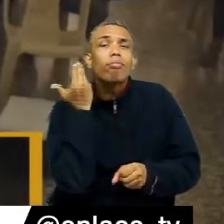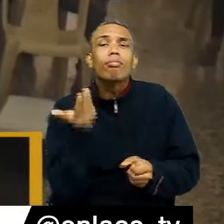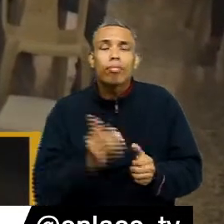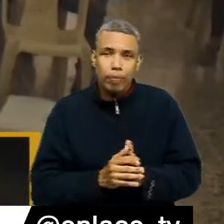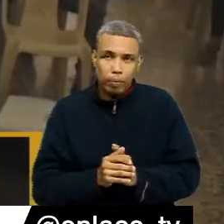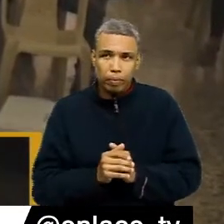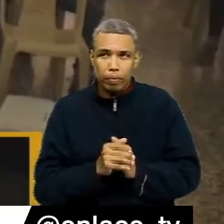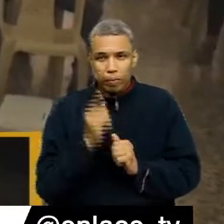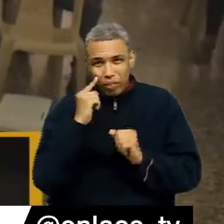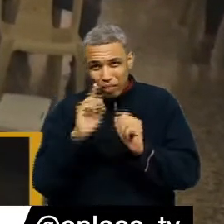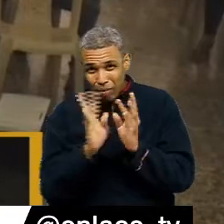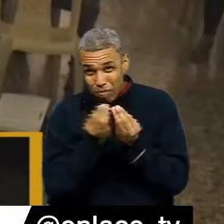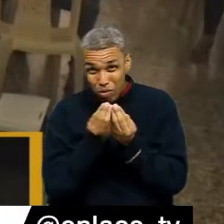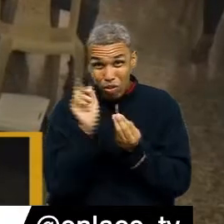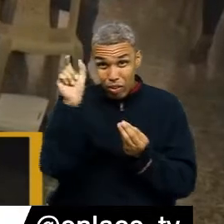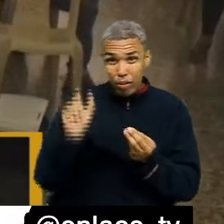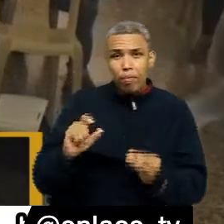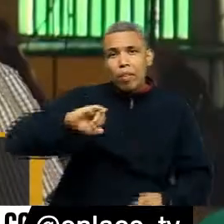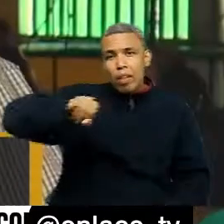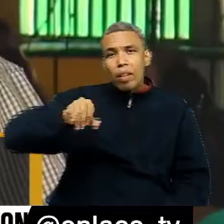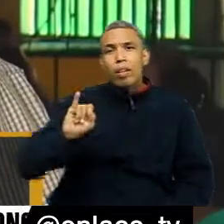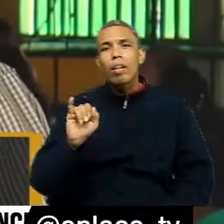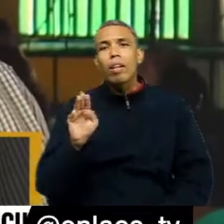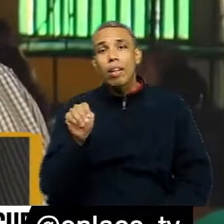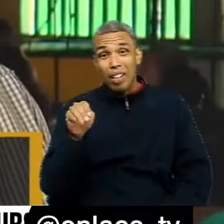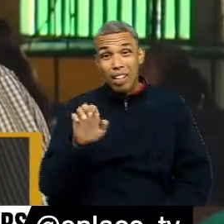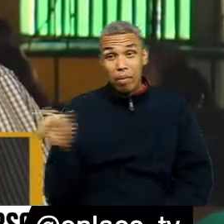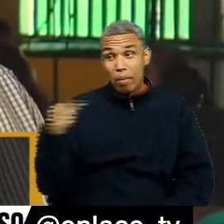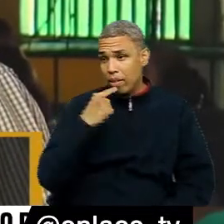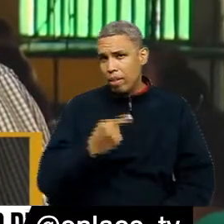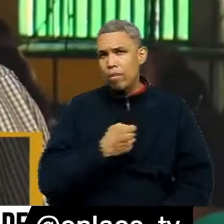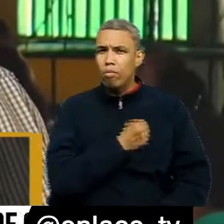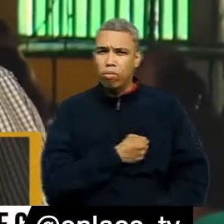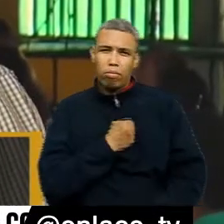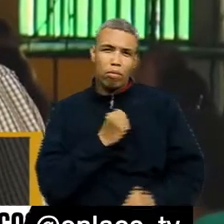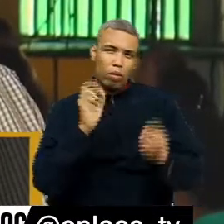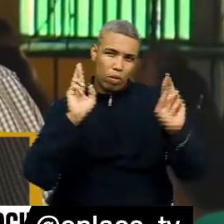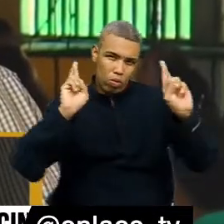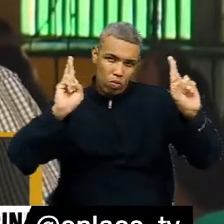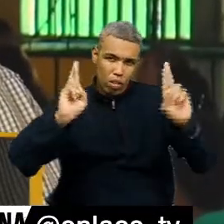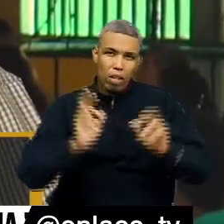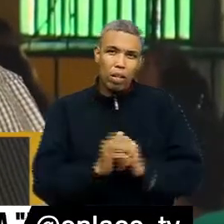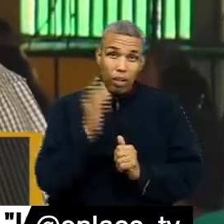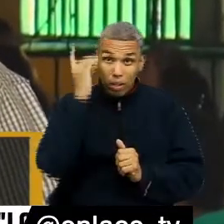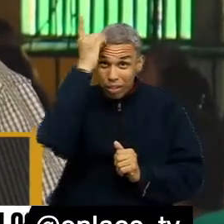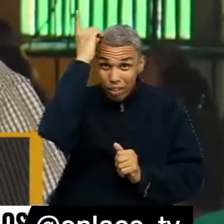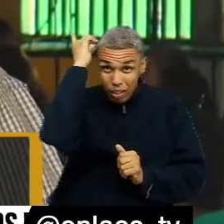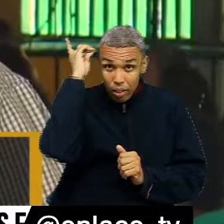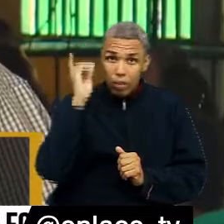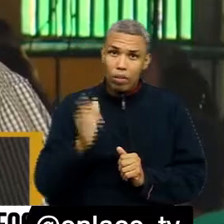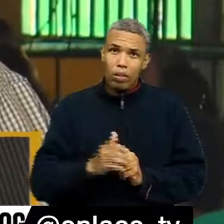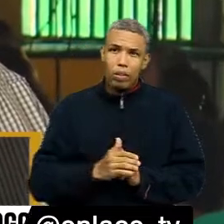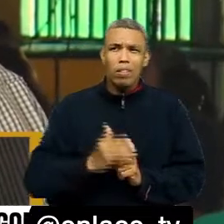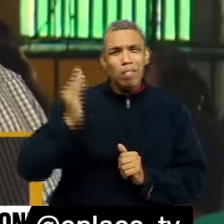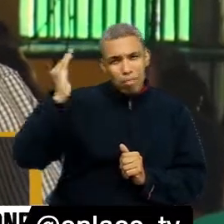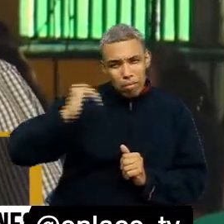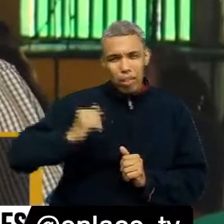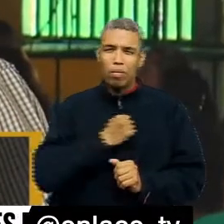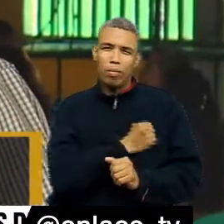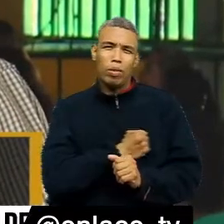Quintanilla, espera que el gobierno local los escuche. Y sí esperamos del gobierno municipal, esperamos que el doctor Darío Echeverri esté al lado de nuestras